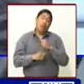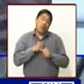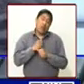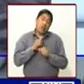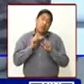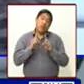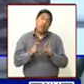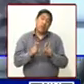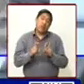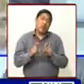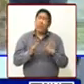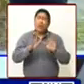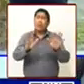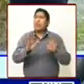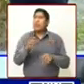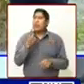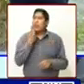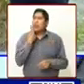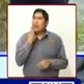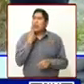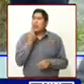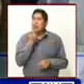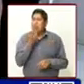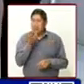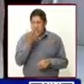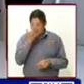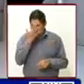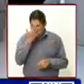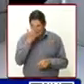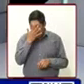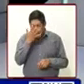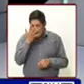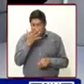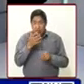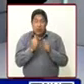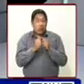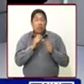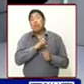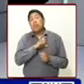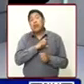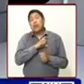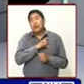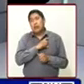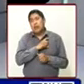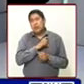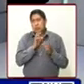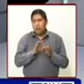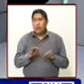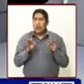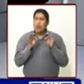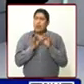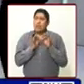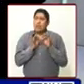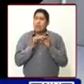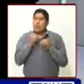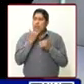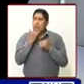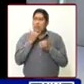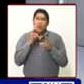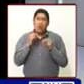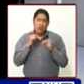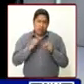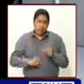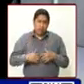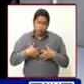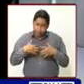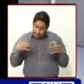¿Alguna consulta de ese estudio? El apunte que me acabas de hacer, Giovanna, justamente con la autoridad policial, es importante. El hecho de no practicarle